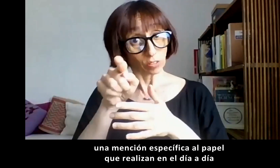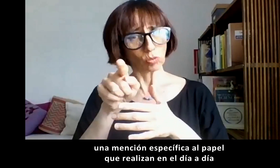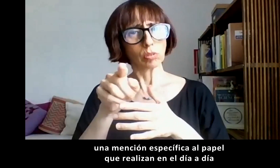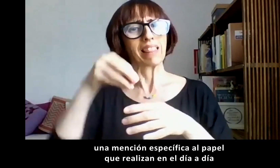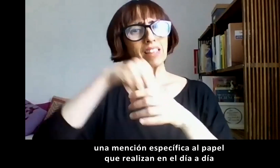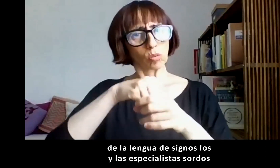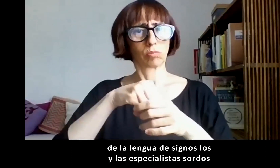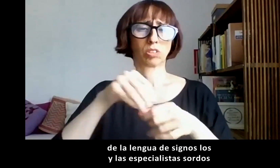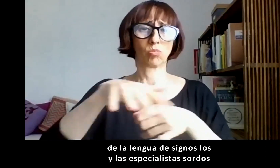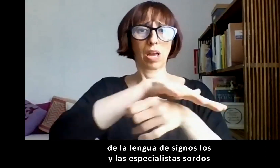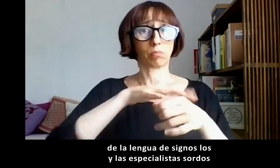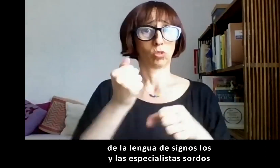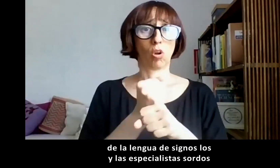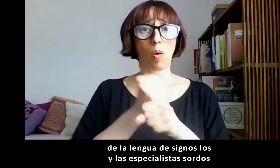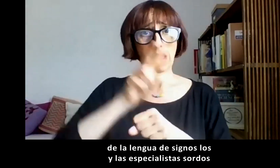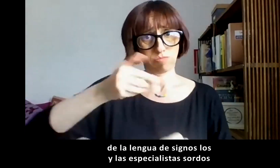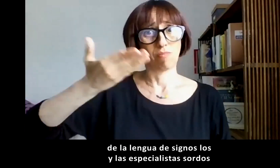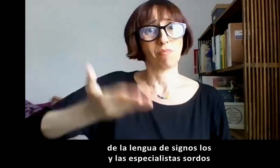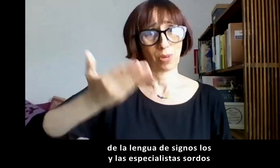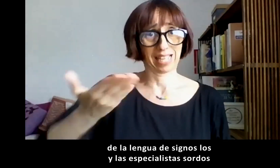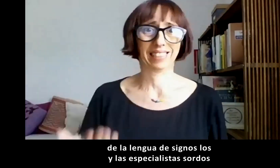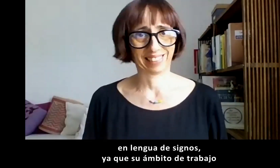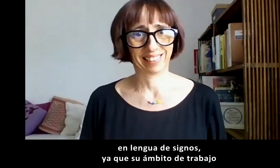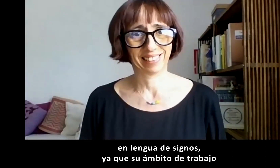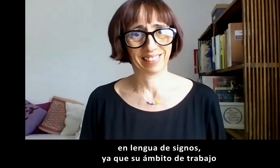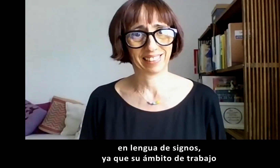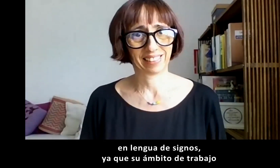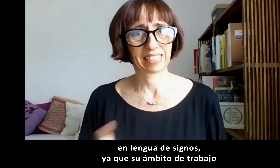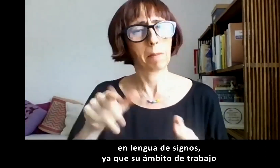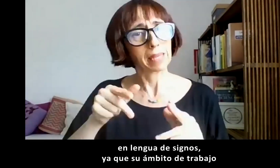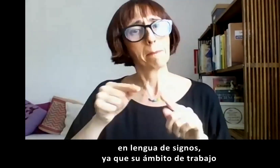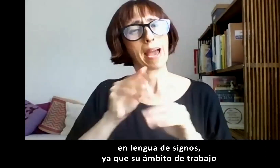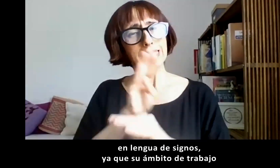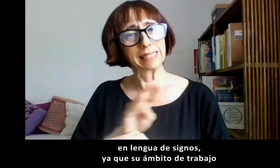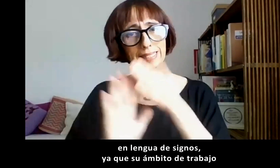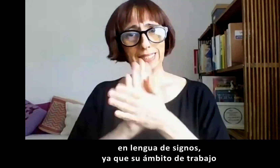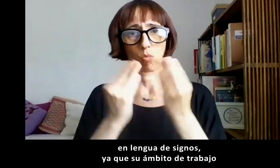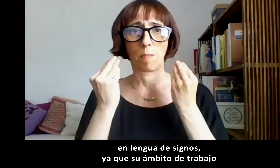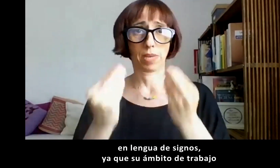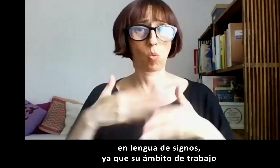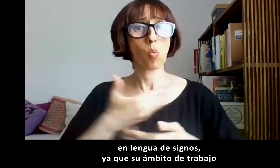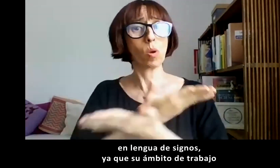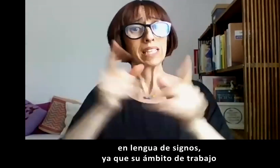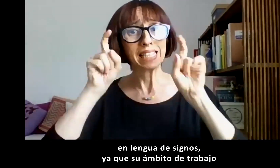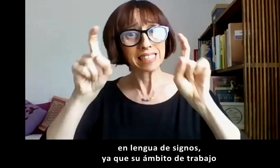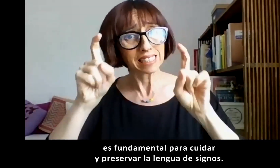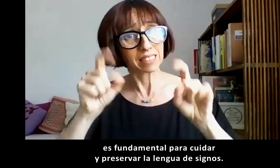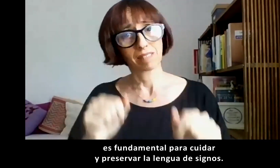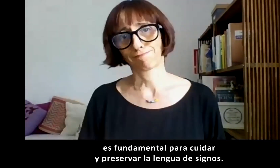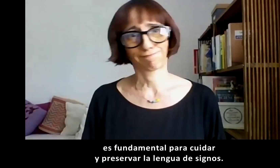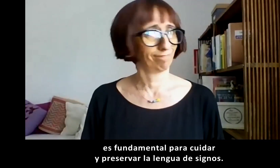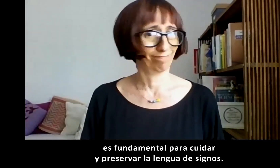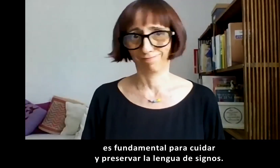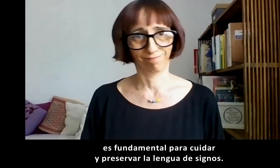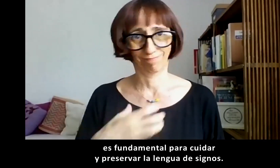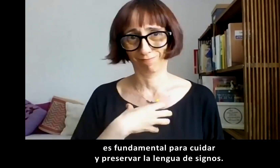lengua de signos las y los especialistas sordos en lengua de signos, ya que su ámbito de trabajo es fundamental para